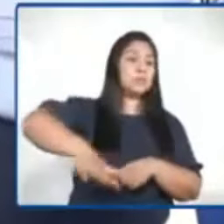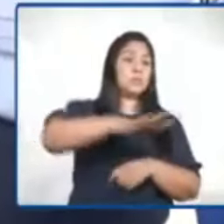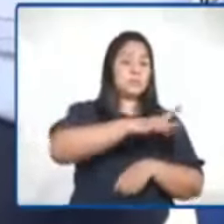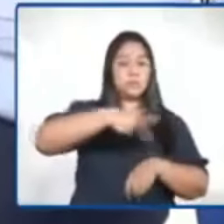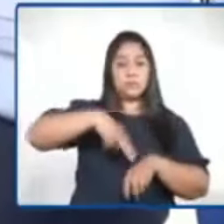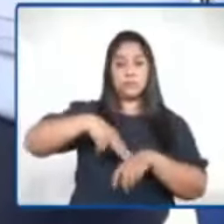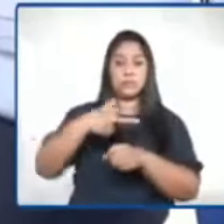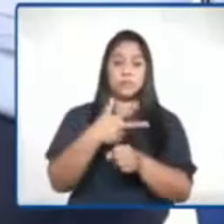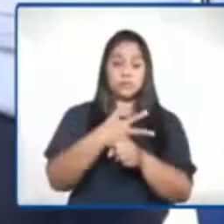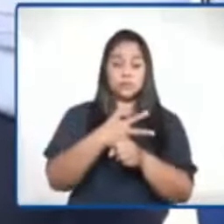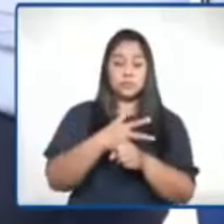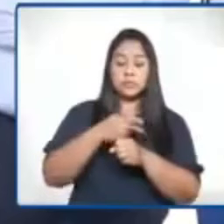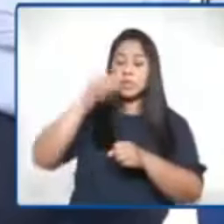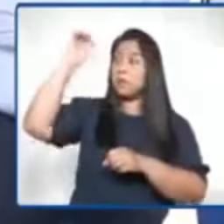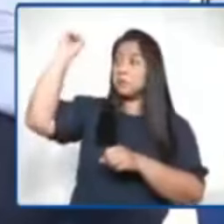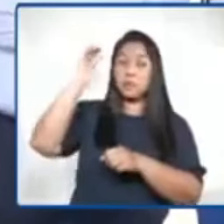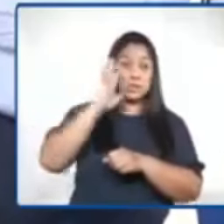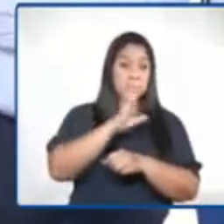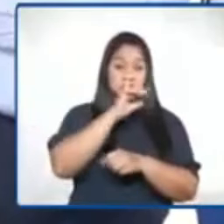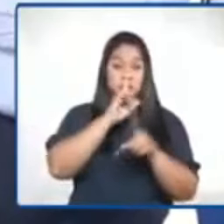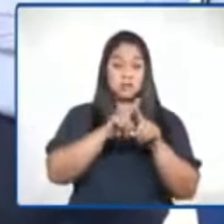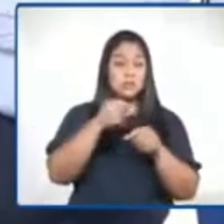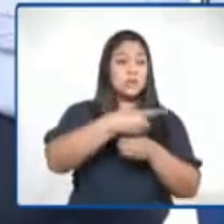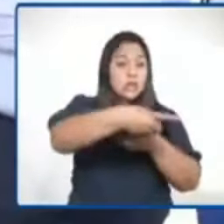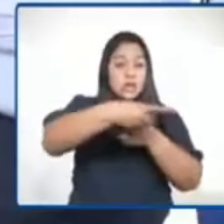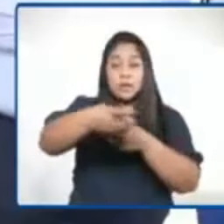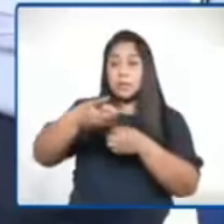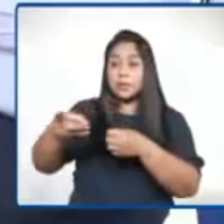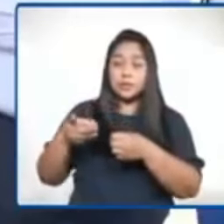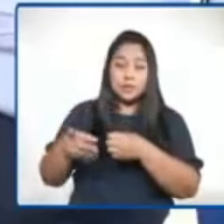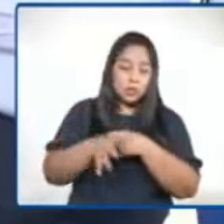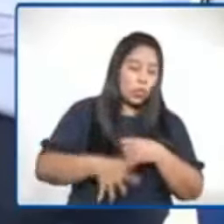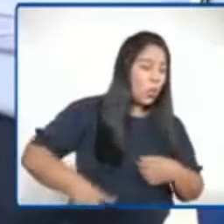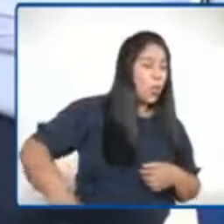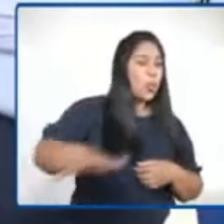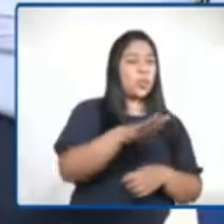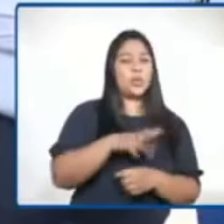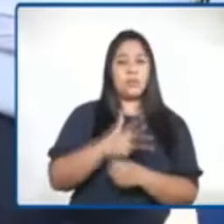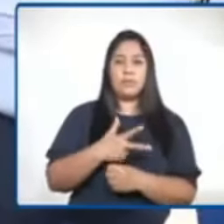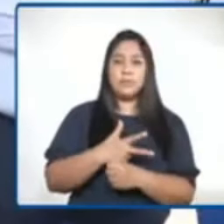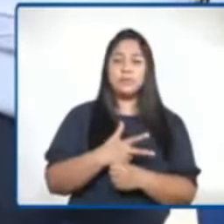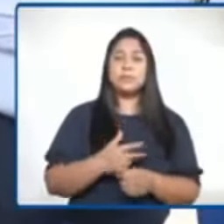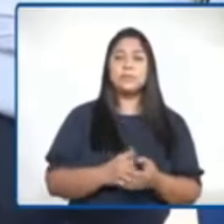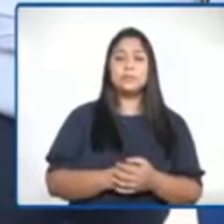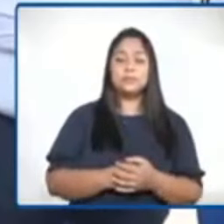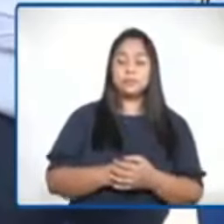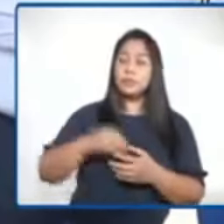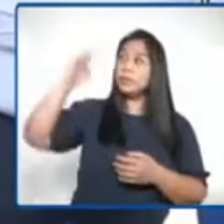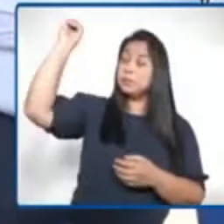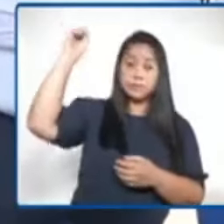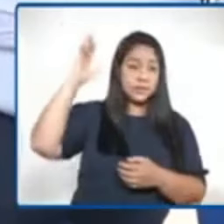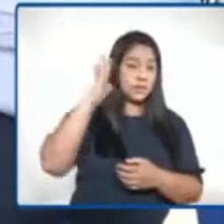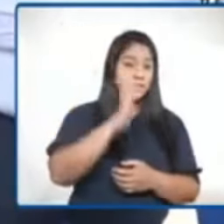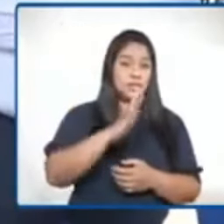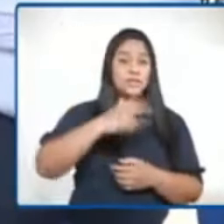Guatemala. Bendice, Señor, a los departamentos de toda nuestra nación. Bendice a